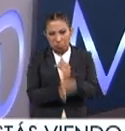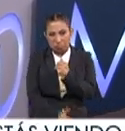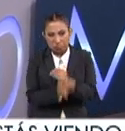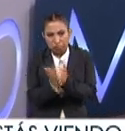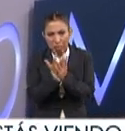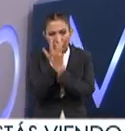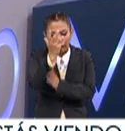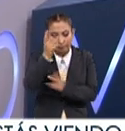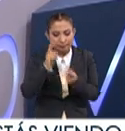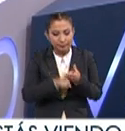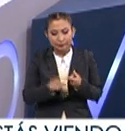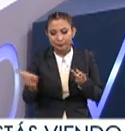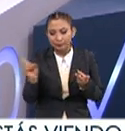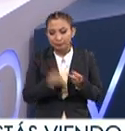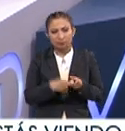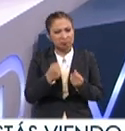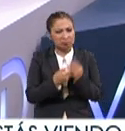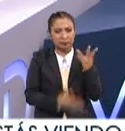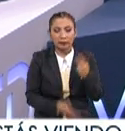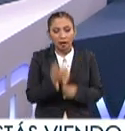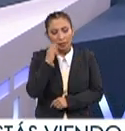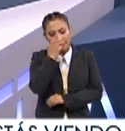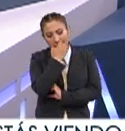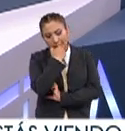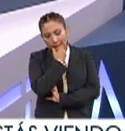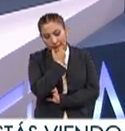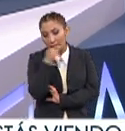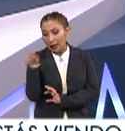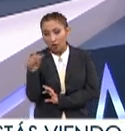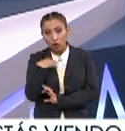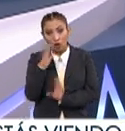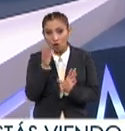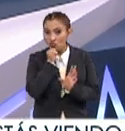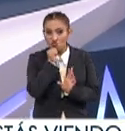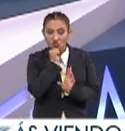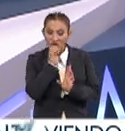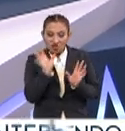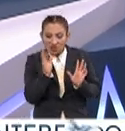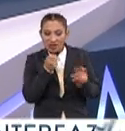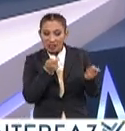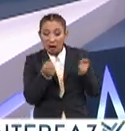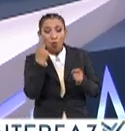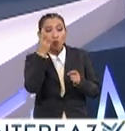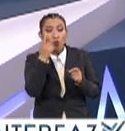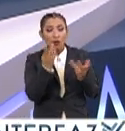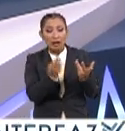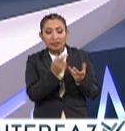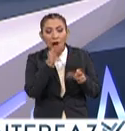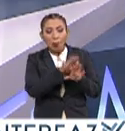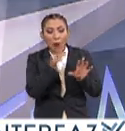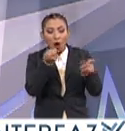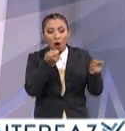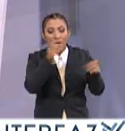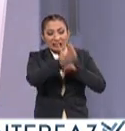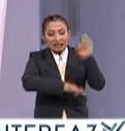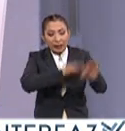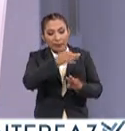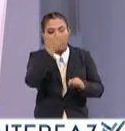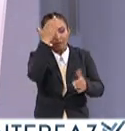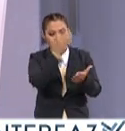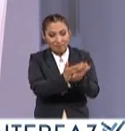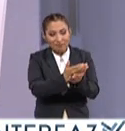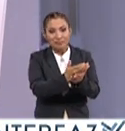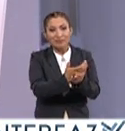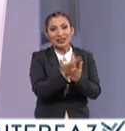diarreas crónicas, etcétera, y eso no es deseable. Lo deseable es llegar a tener un tratamiento que frene